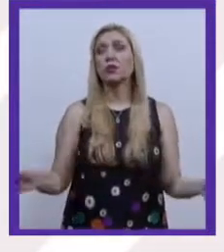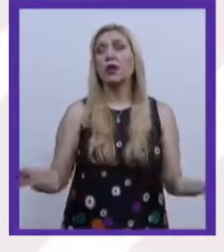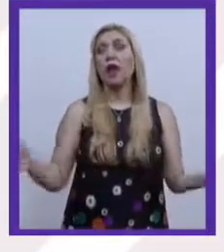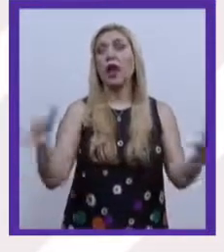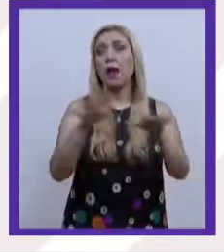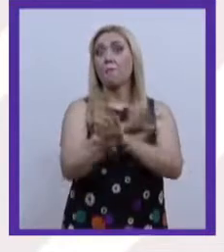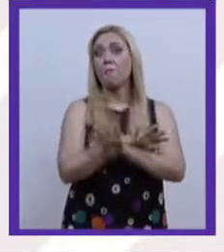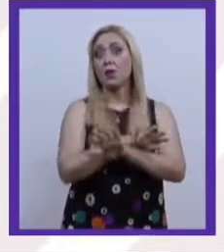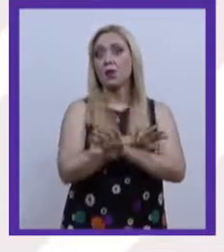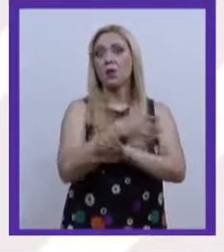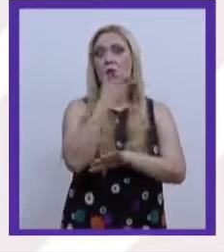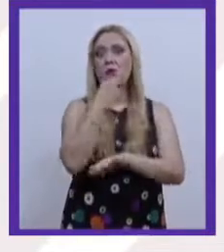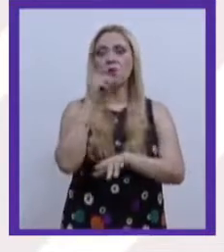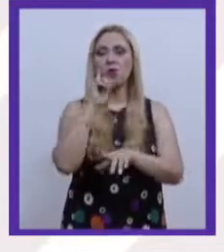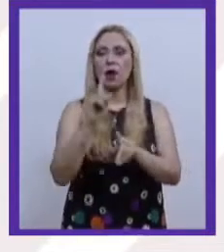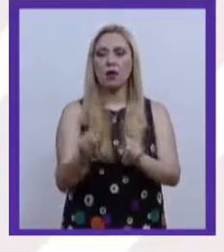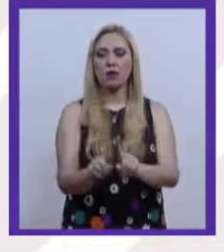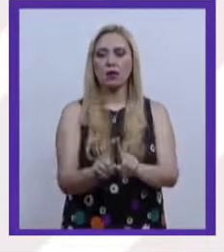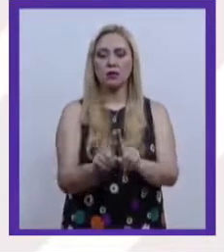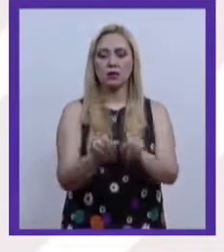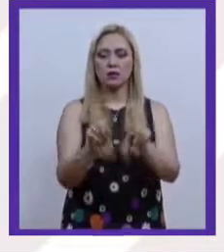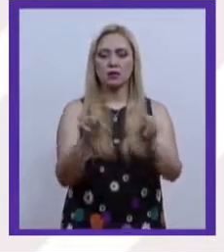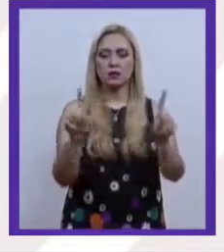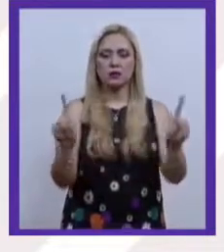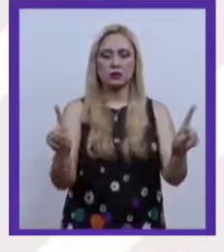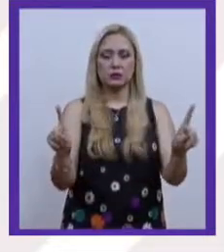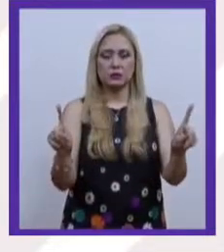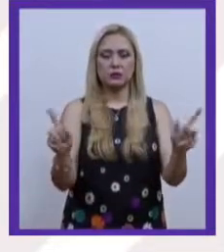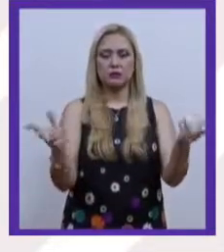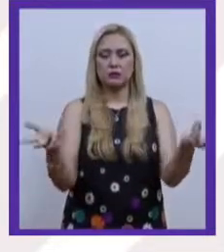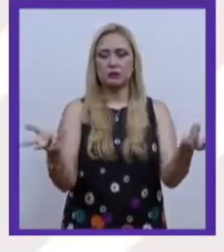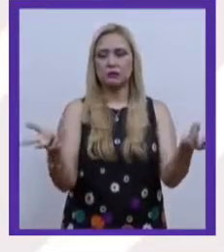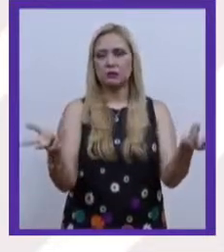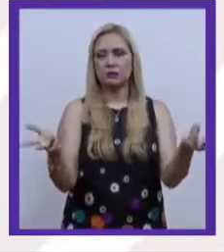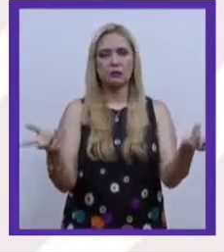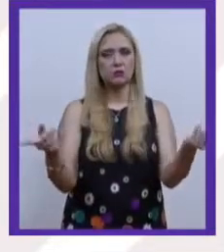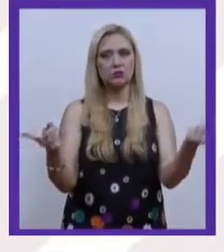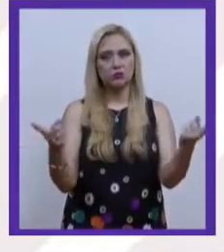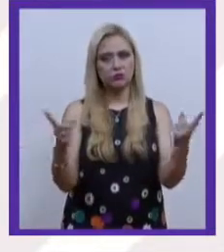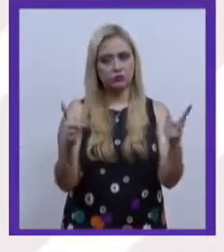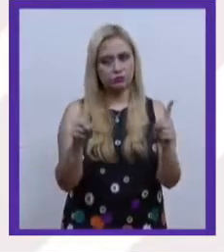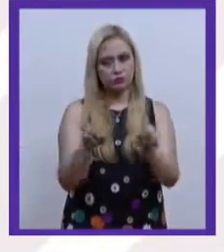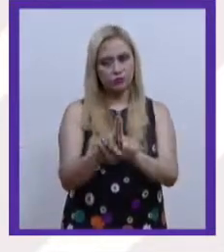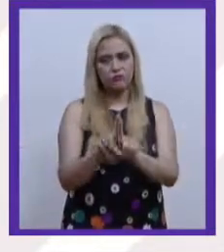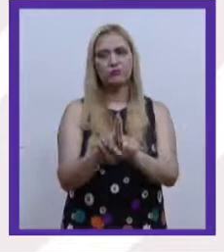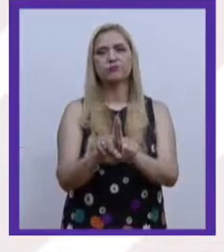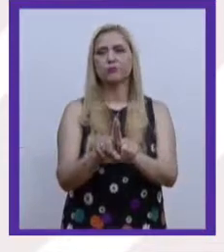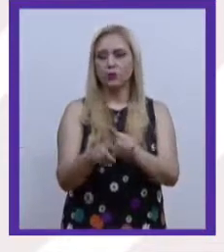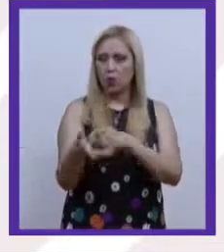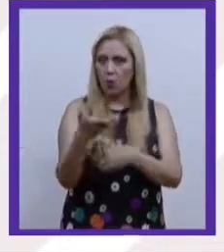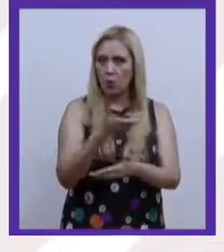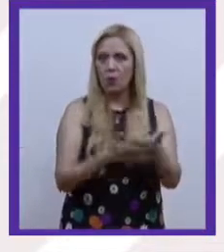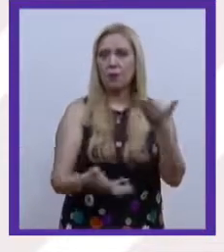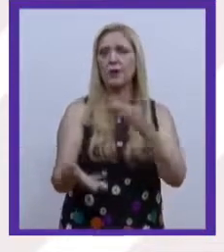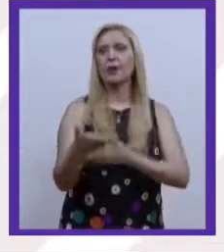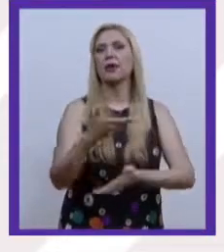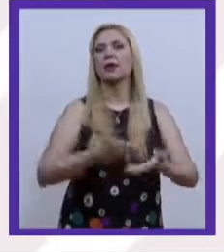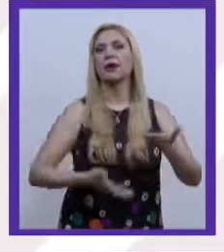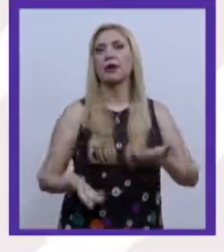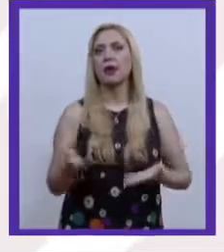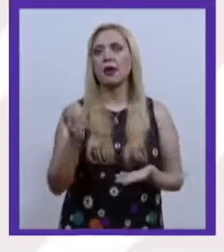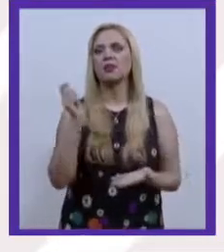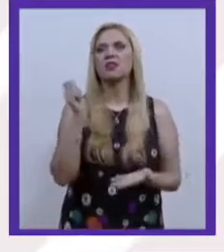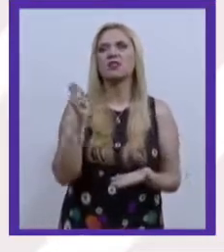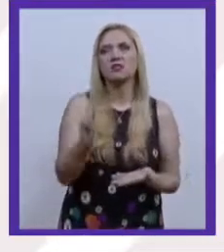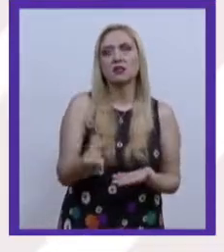del trabajo, es un cambio muy profundo de las reglas del juego, de cómo queremos convivir, ¿no? Y de qué significa